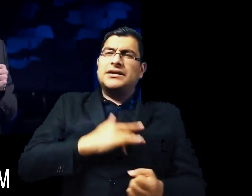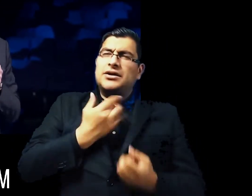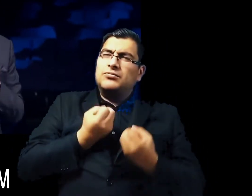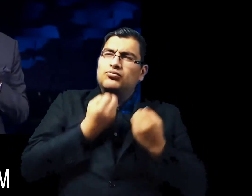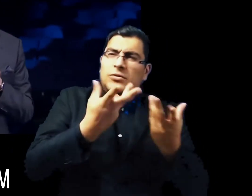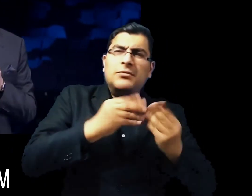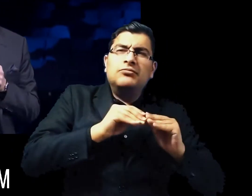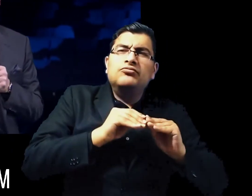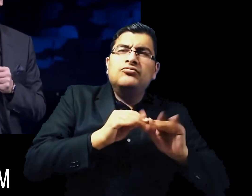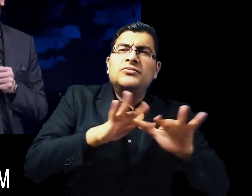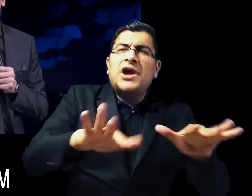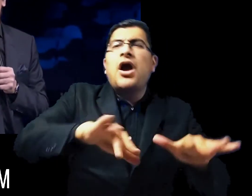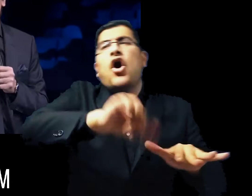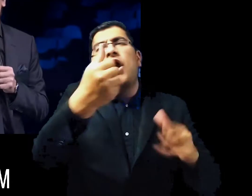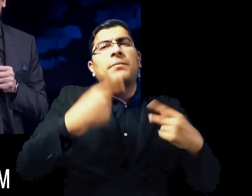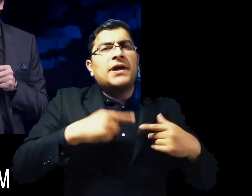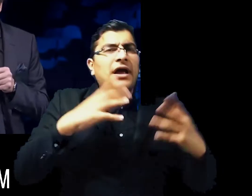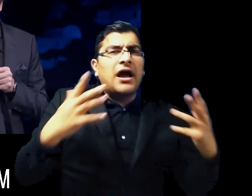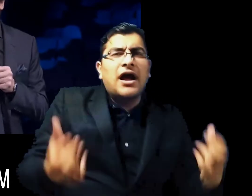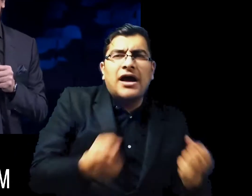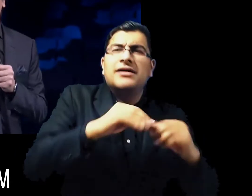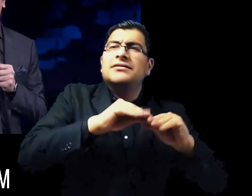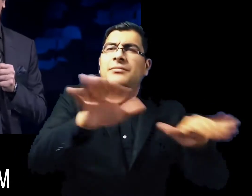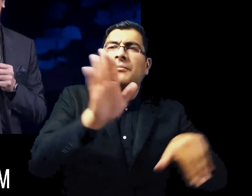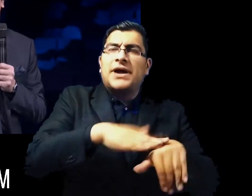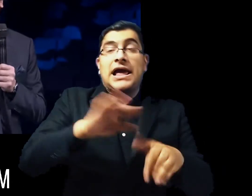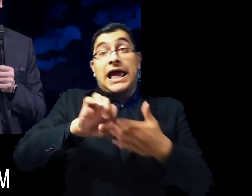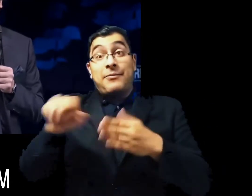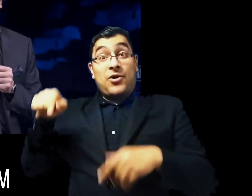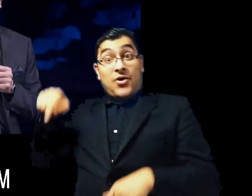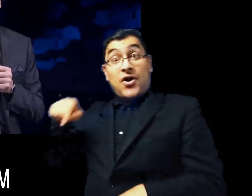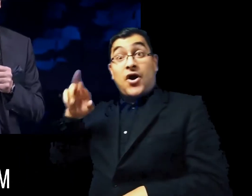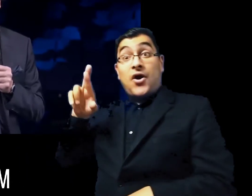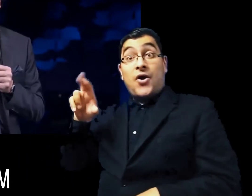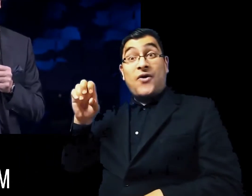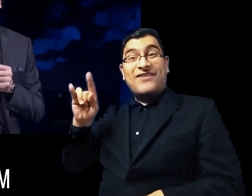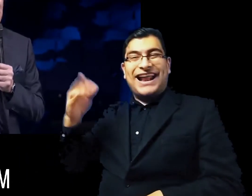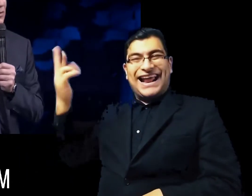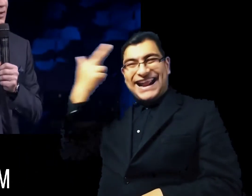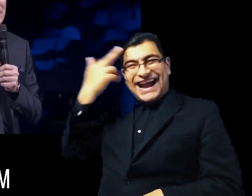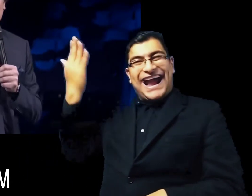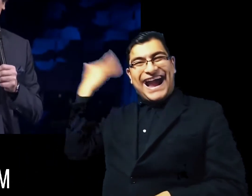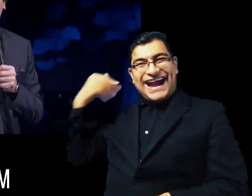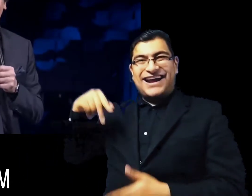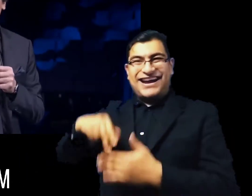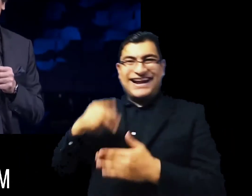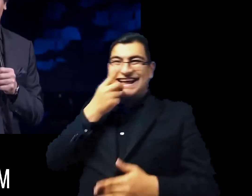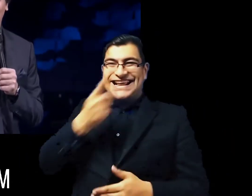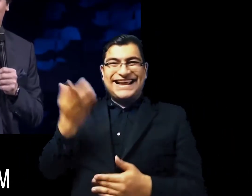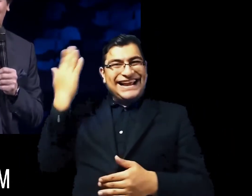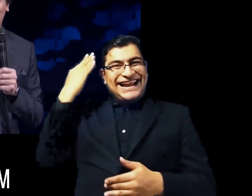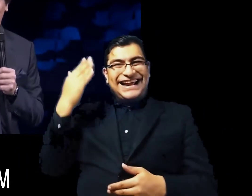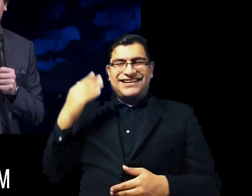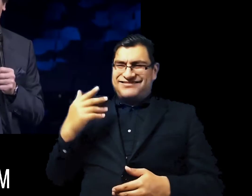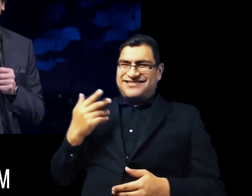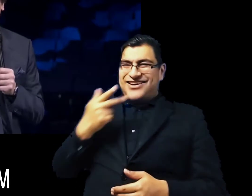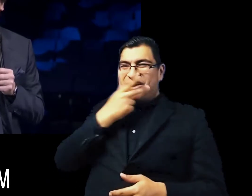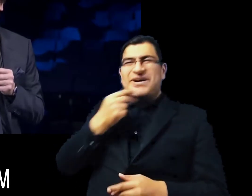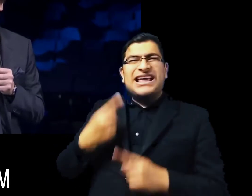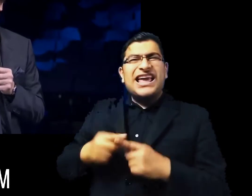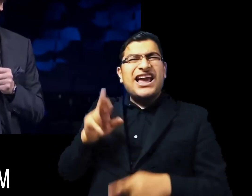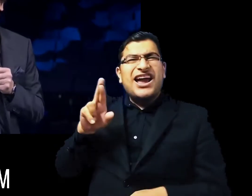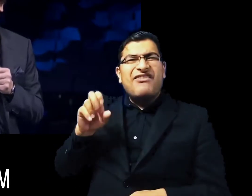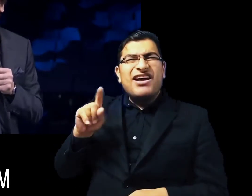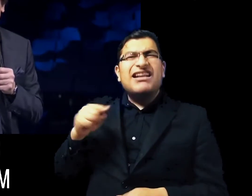los demás? ¿Qué tal si Roberto, el que empezó el mensaje tarde no sabe qué Roberto estoy